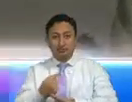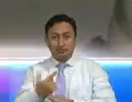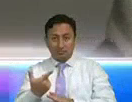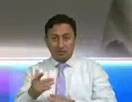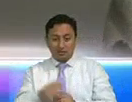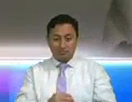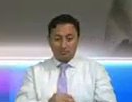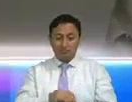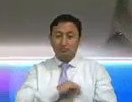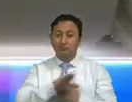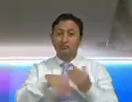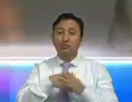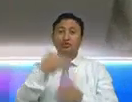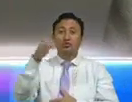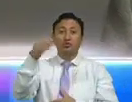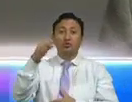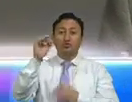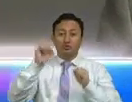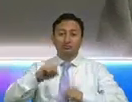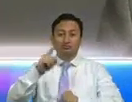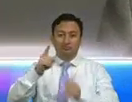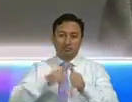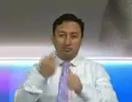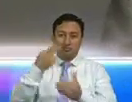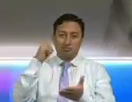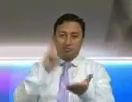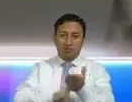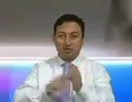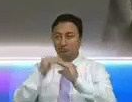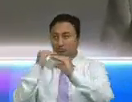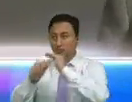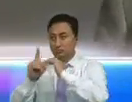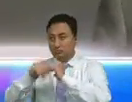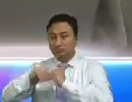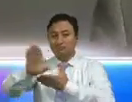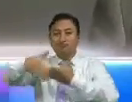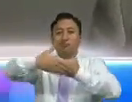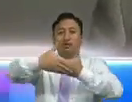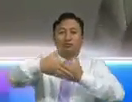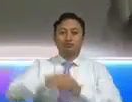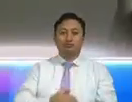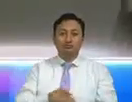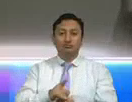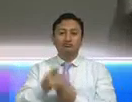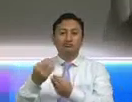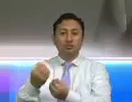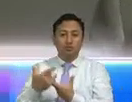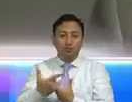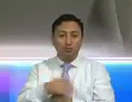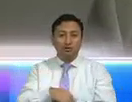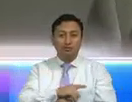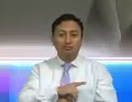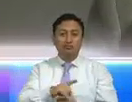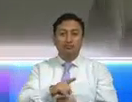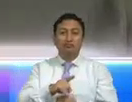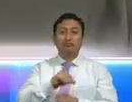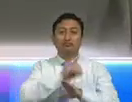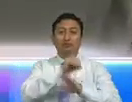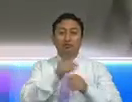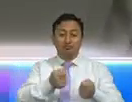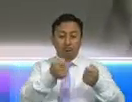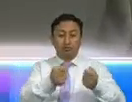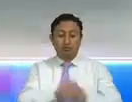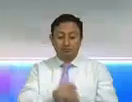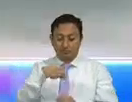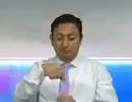liberan ya todos los documentos tanto la carta de intención como los anexos el reporte del staff que fue presentado al directorio no nos